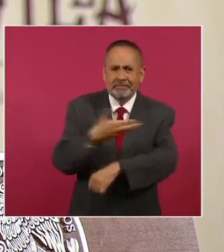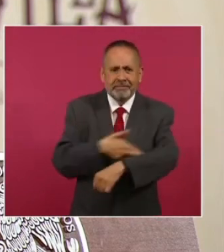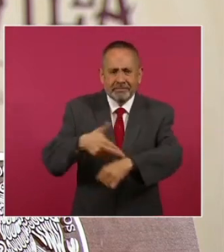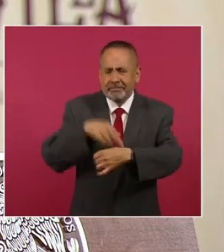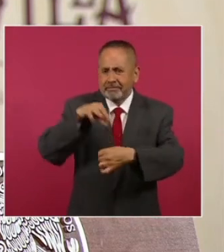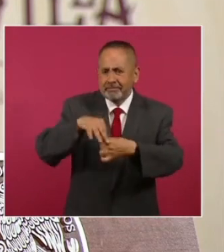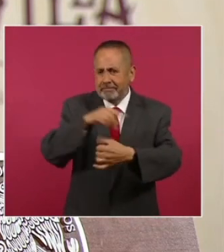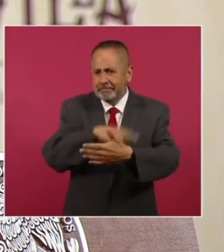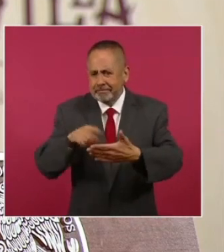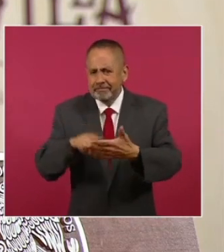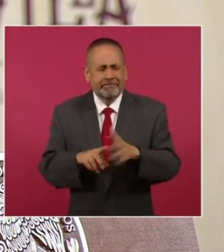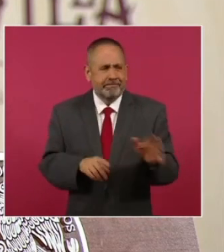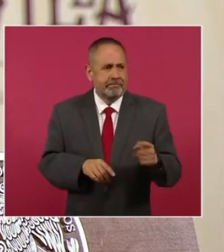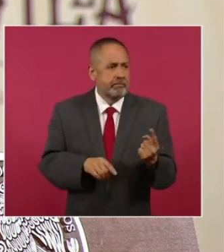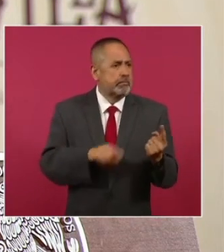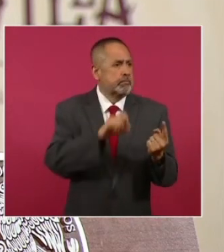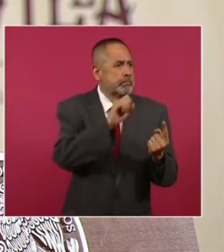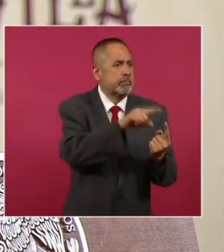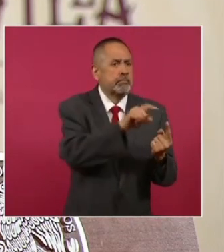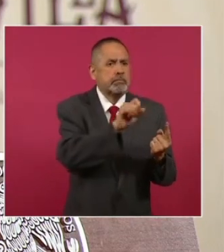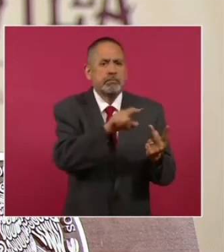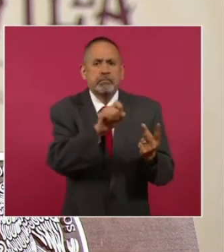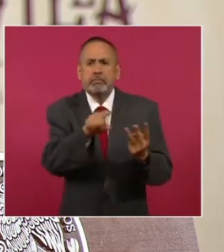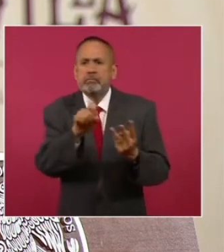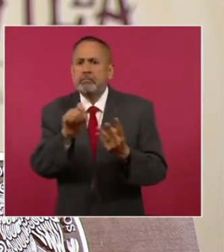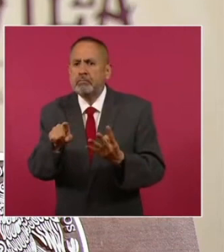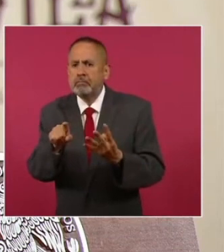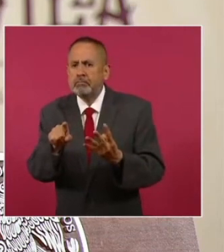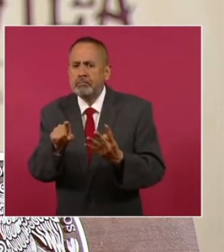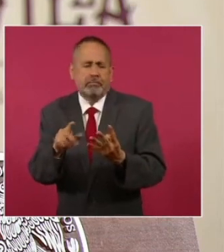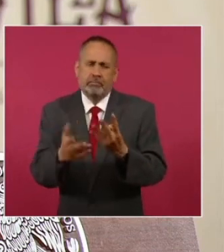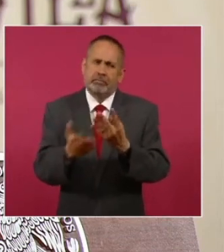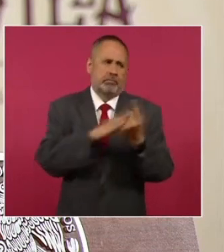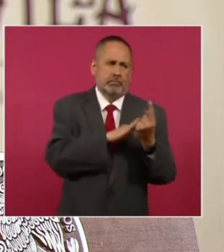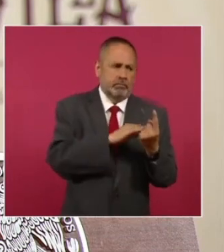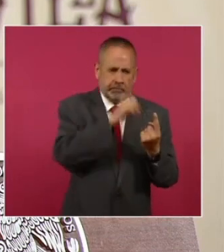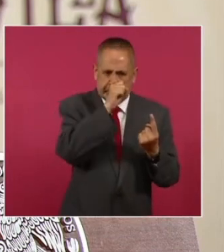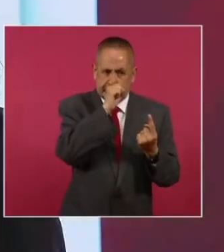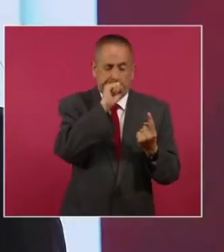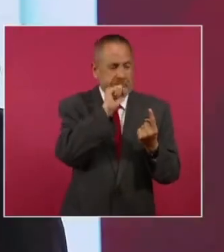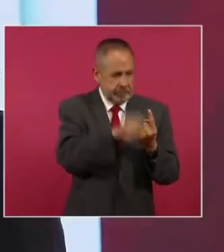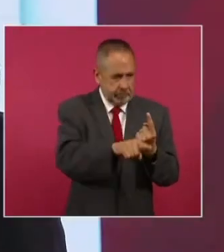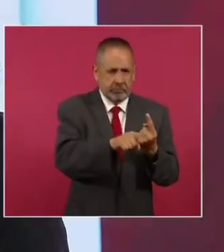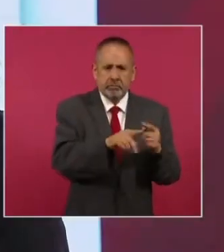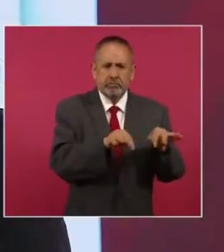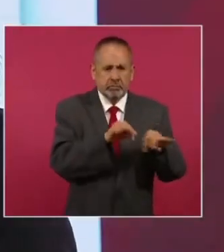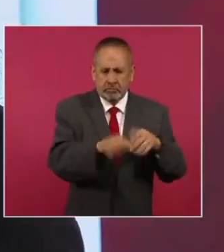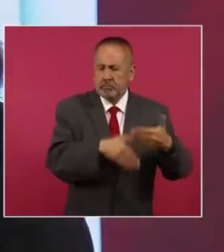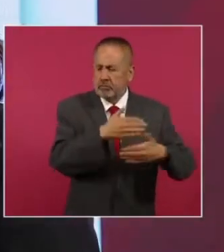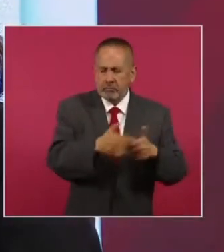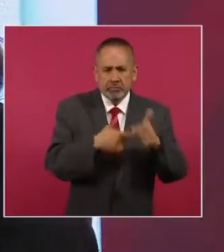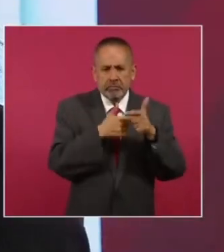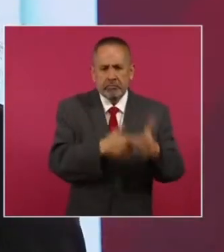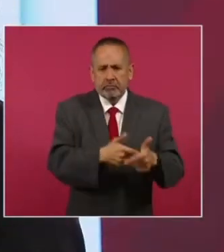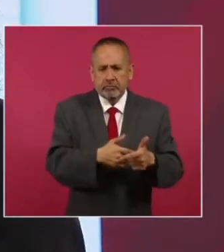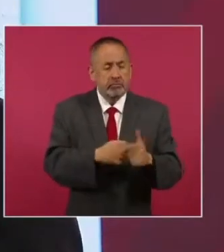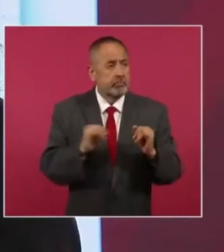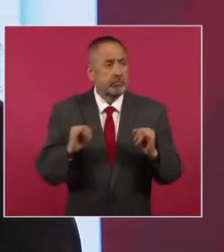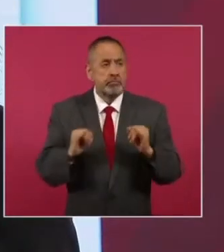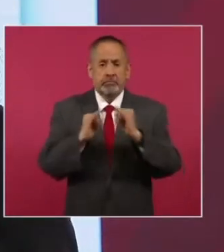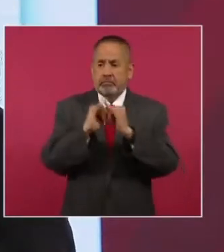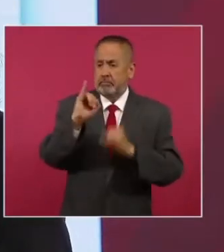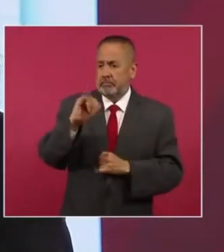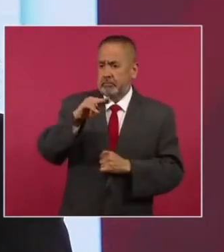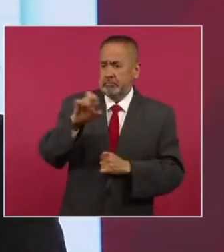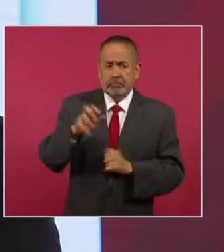duplicidades en puestos, pero no van a desaparecer las funciones ni las facultades del Instituto